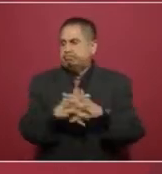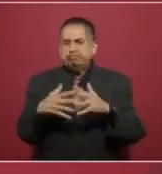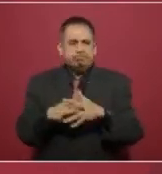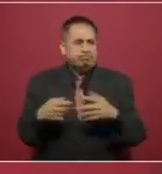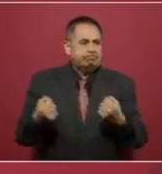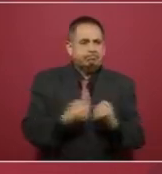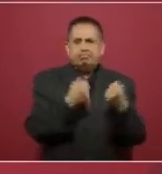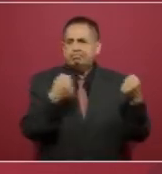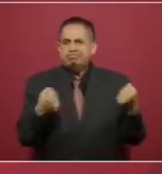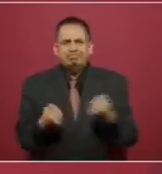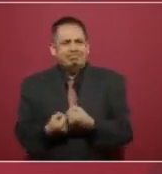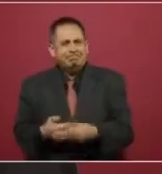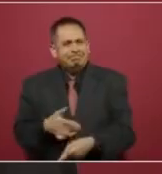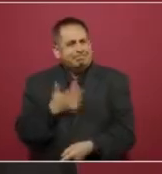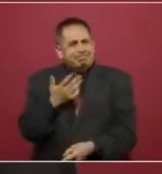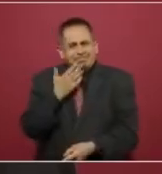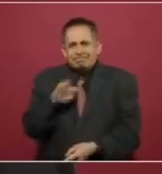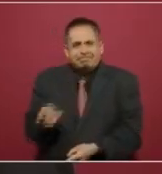inhumana.